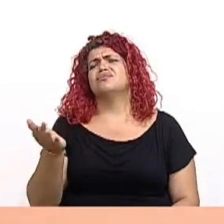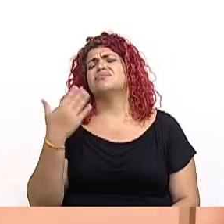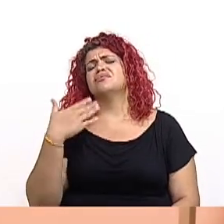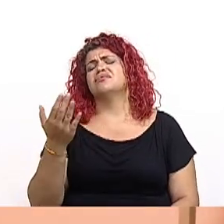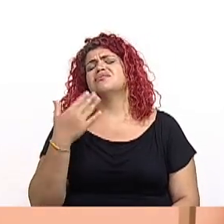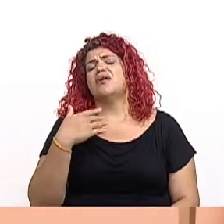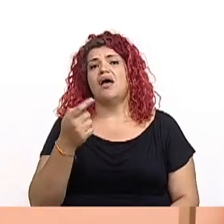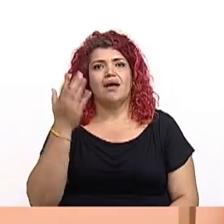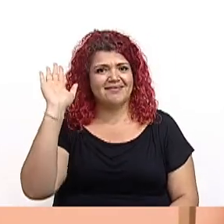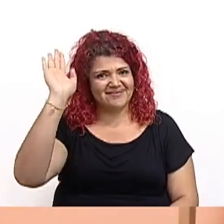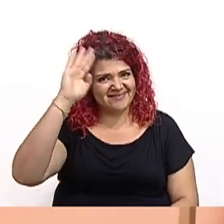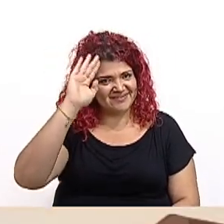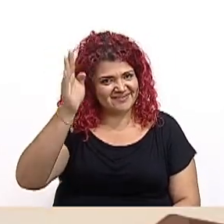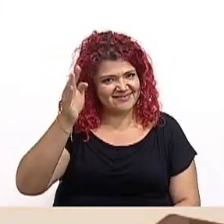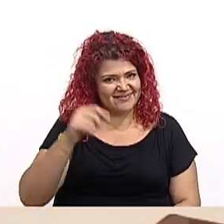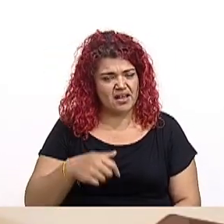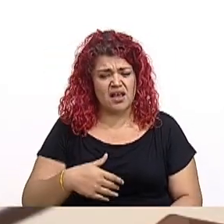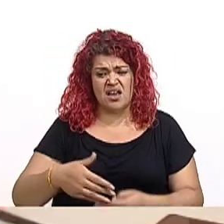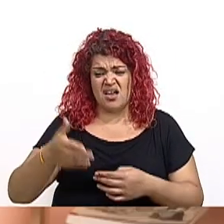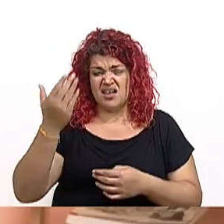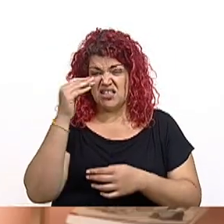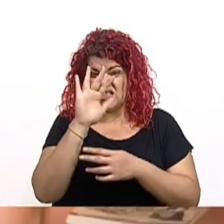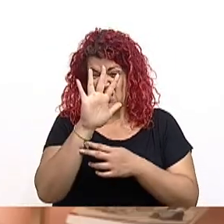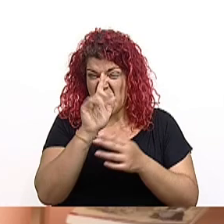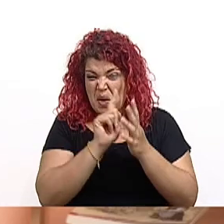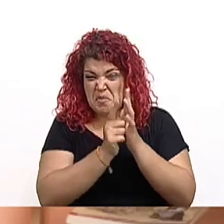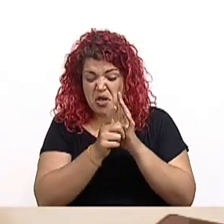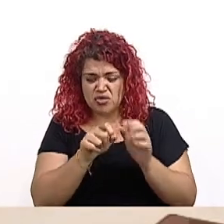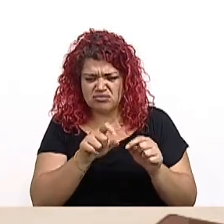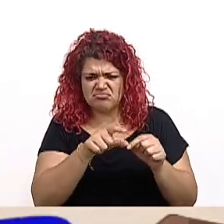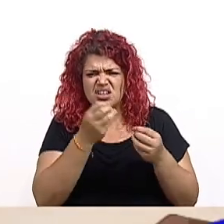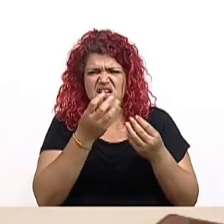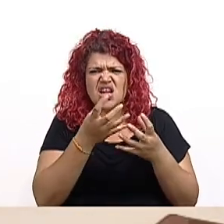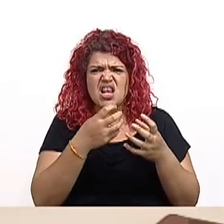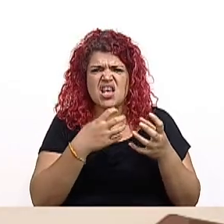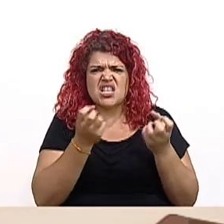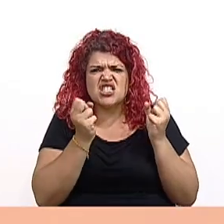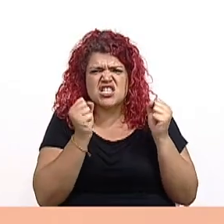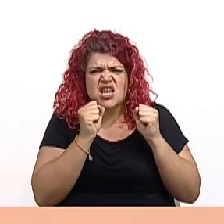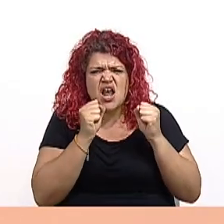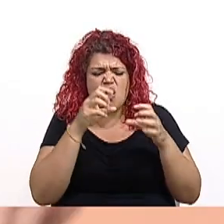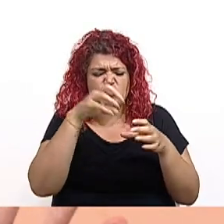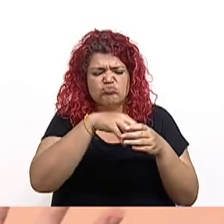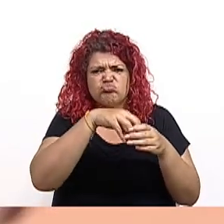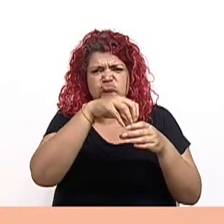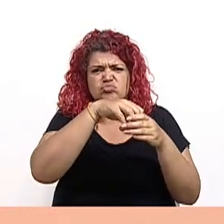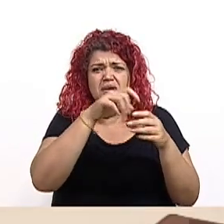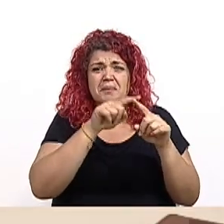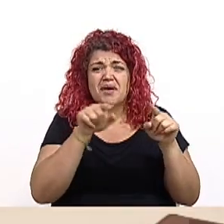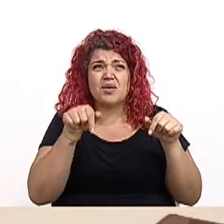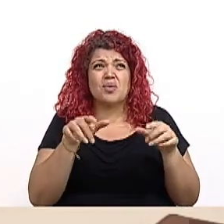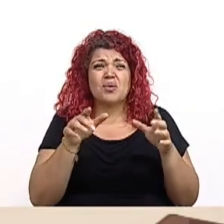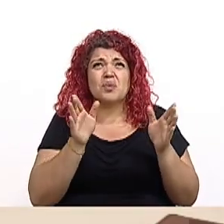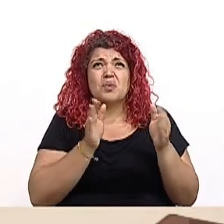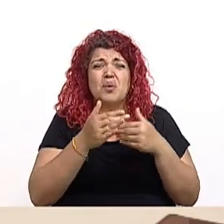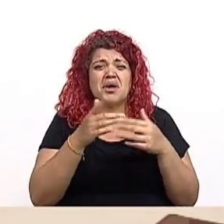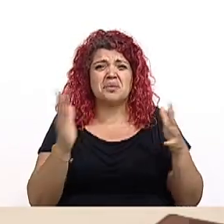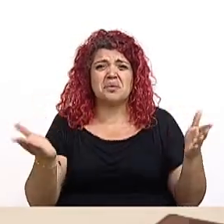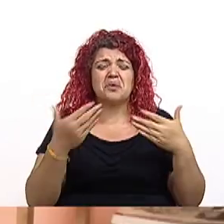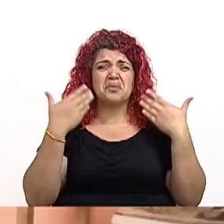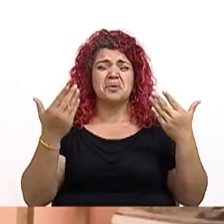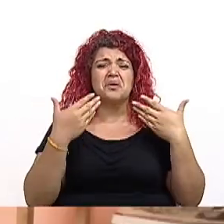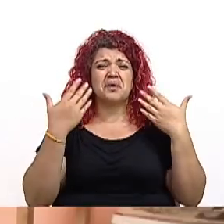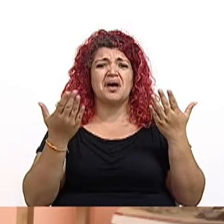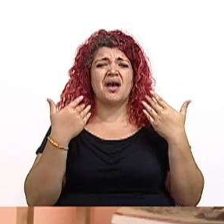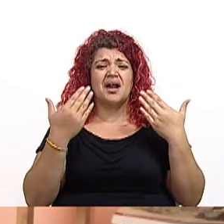Ay, hola. Hace 5 minutos este vaso estaba lleno de hielo, pero como este cuarto es tan